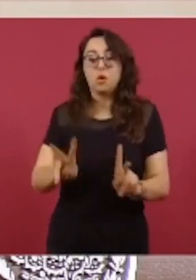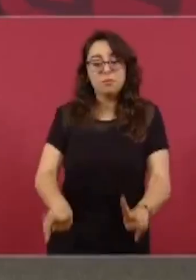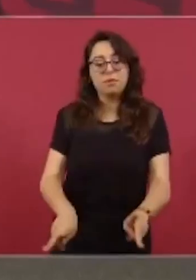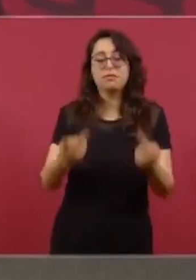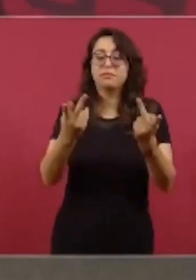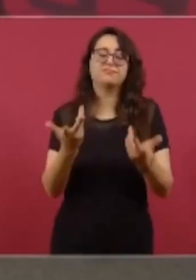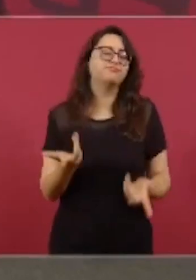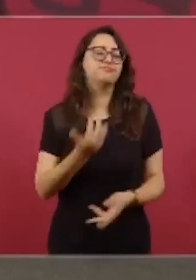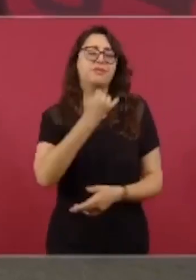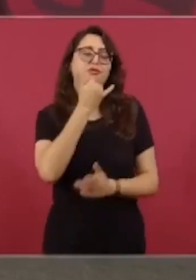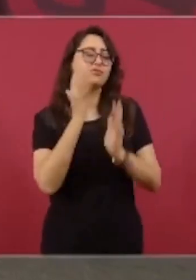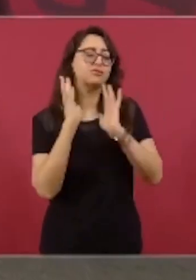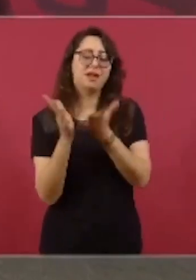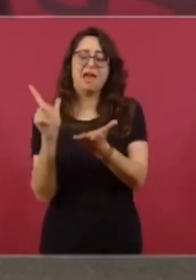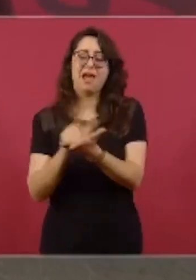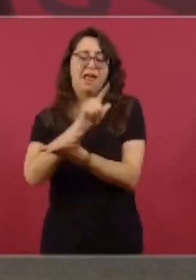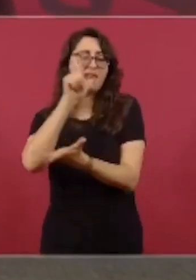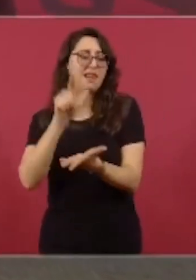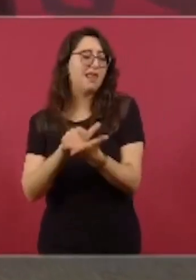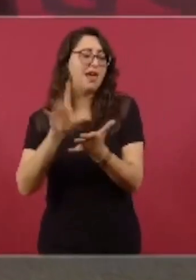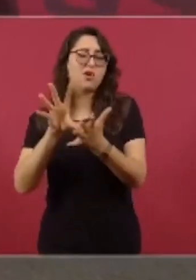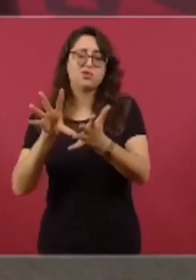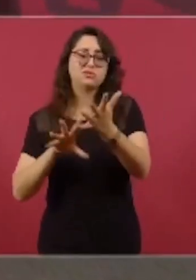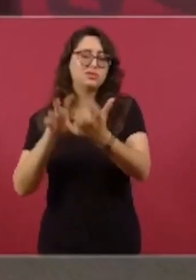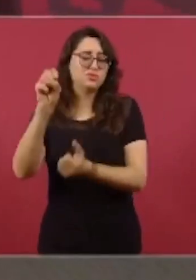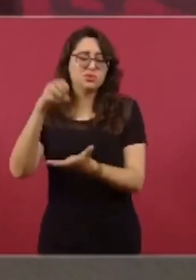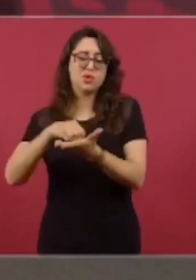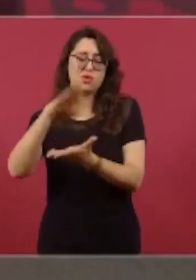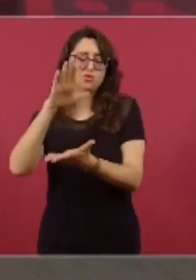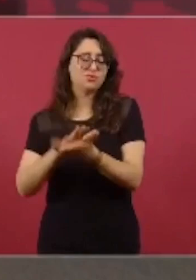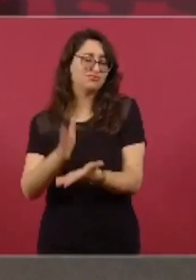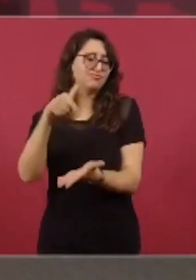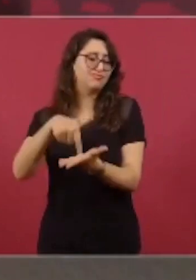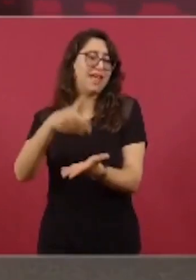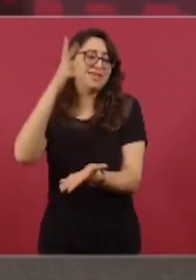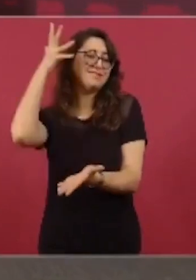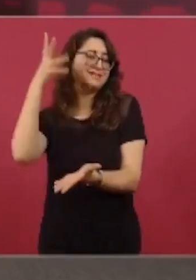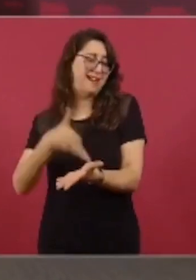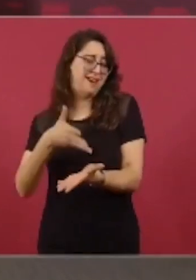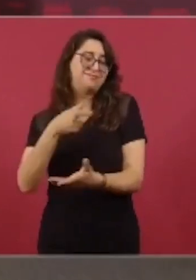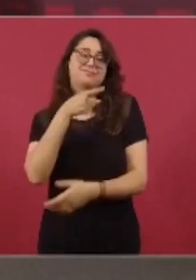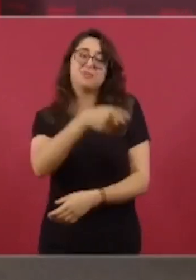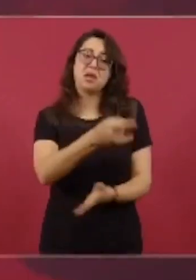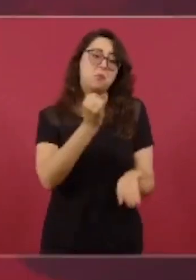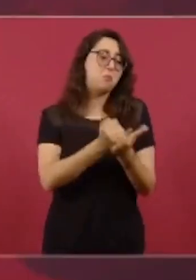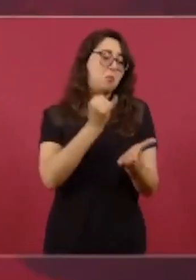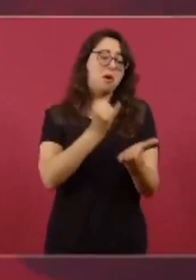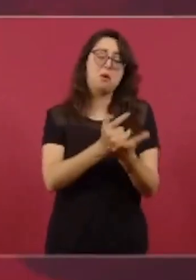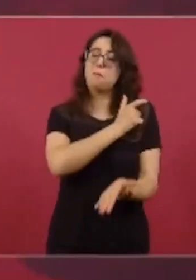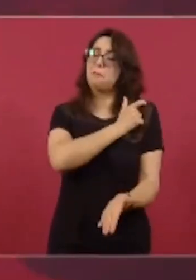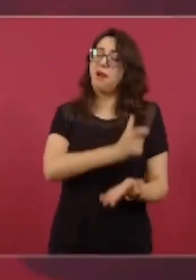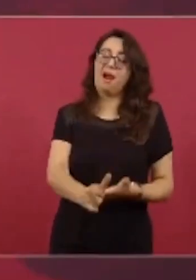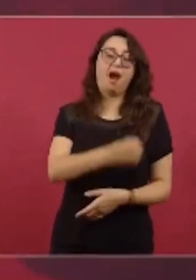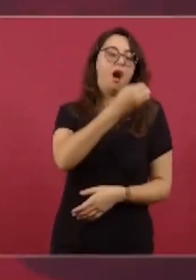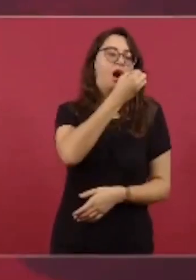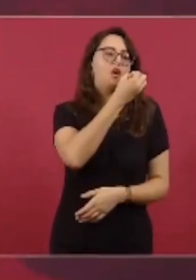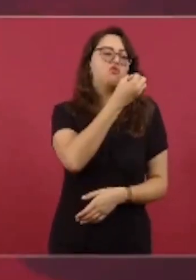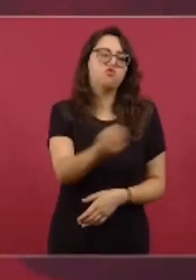cuando se haga, tienen que pagar impuestos. Esa es una. Y dos, como tú lo